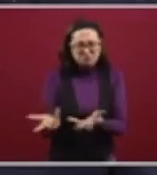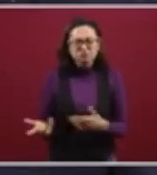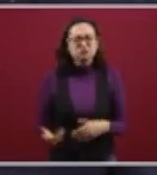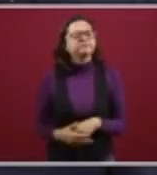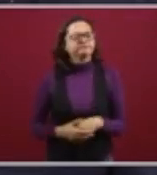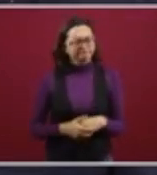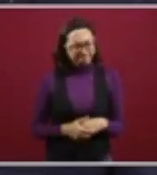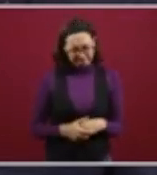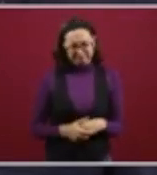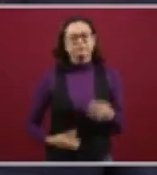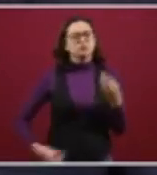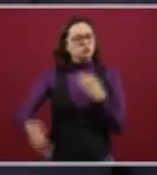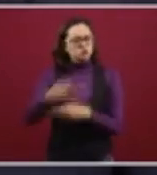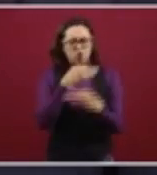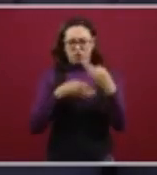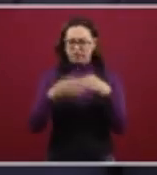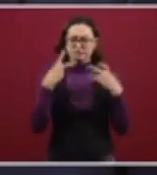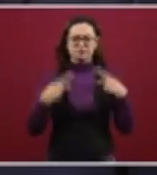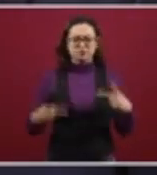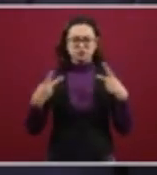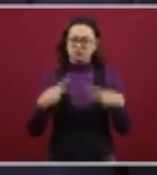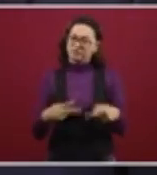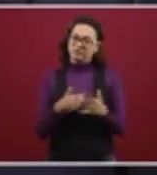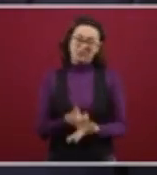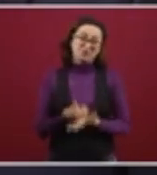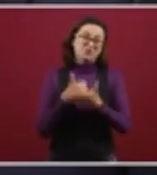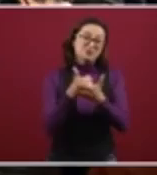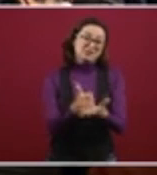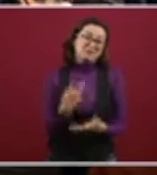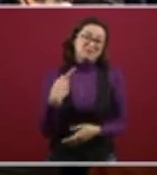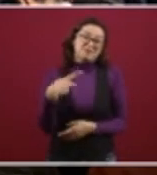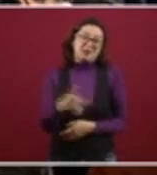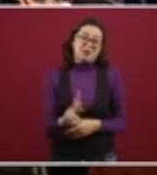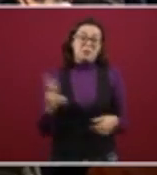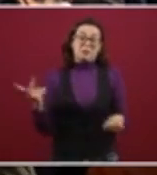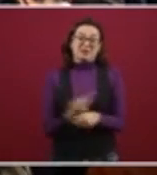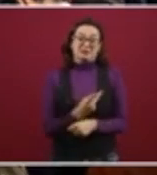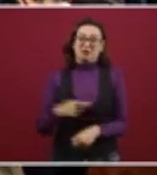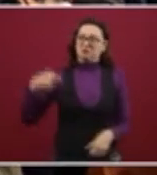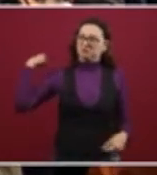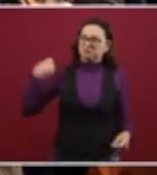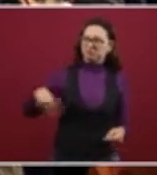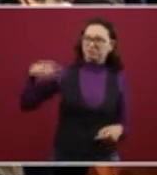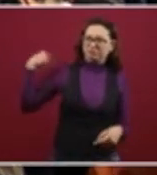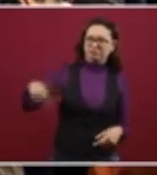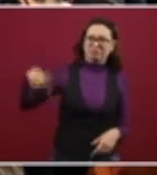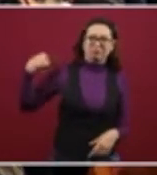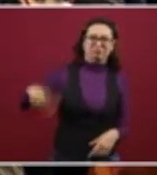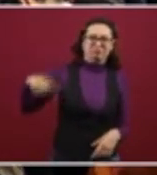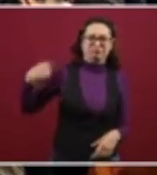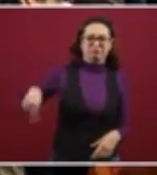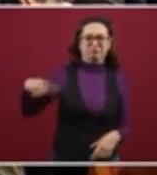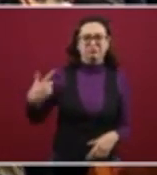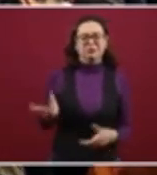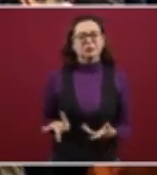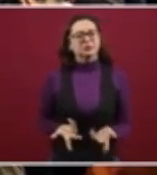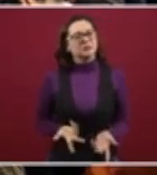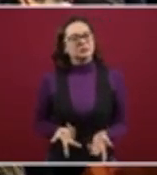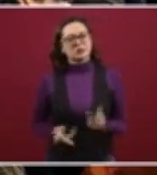ayudado. Lo que pasa es que es una inercia, es un problema que